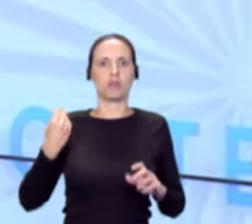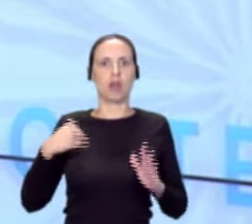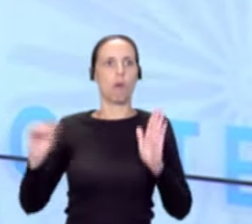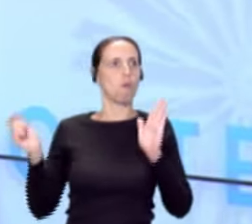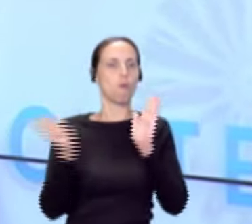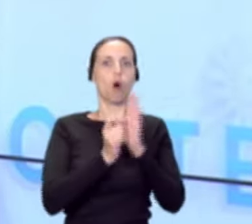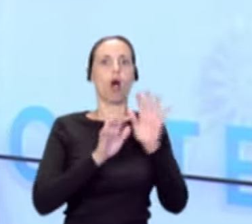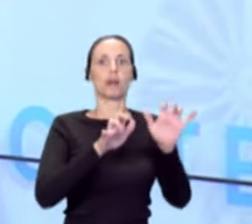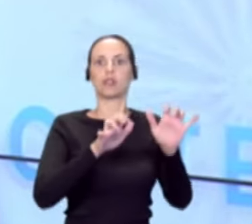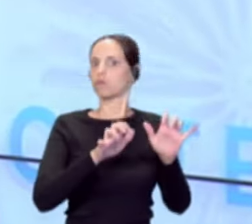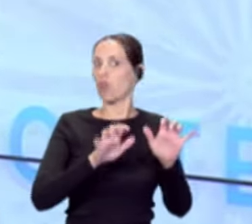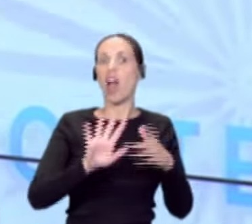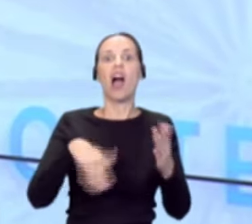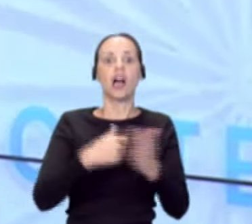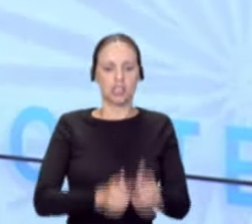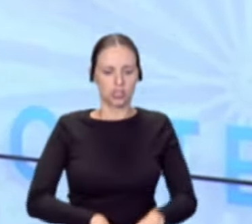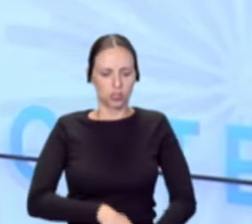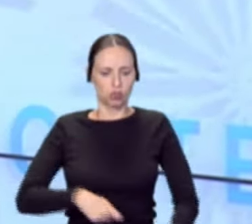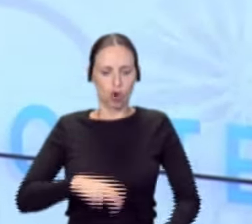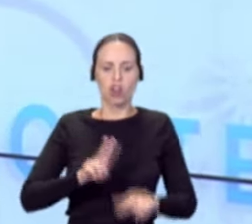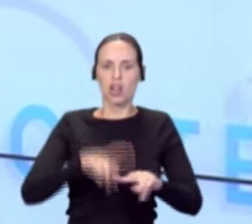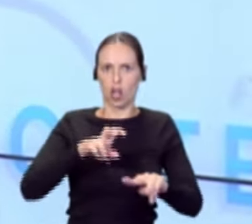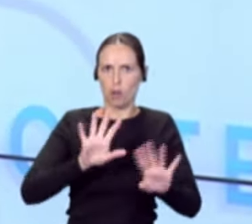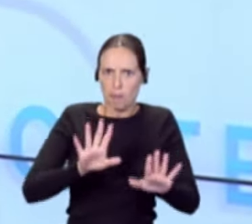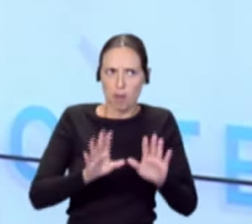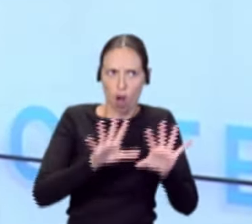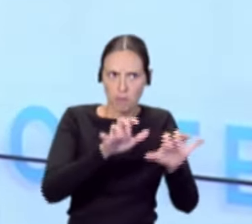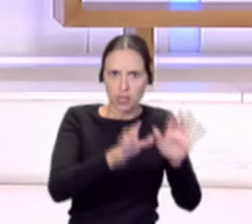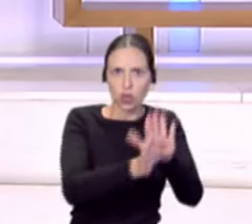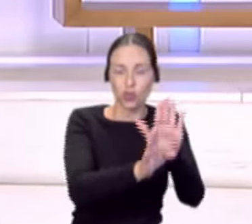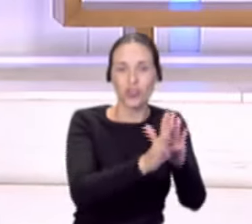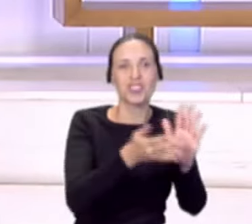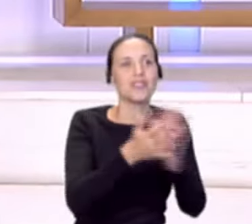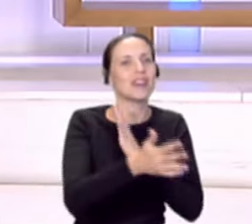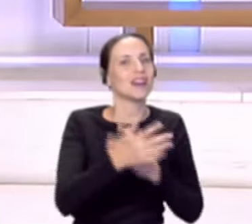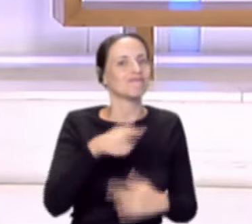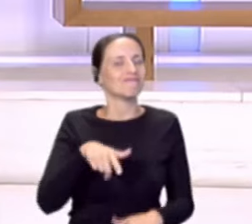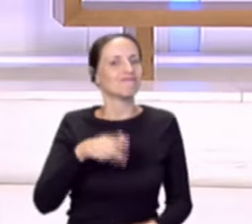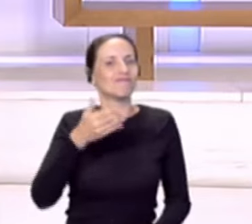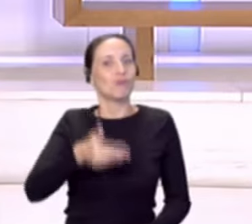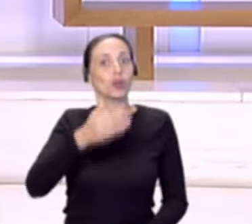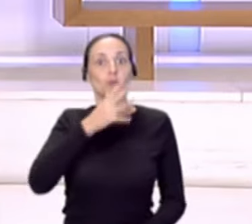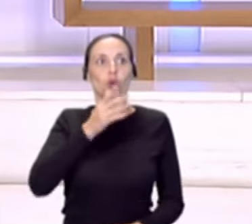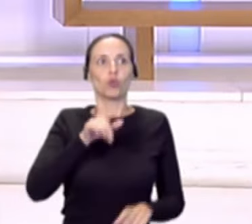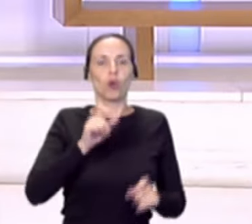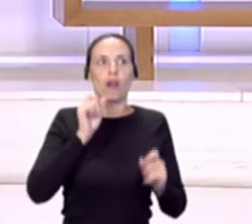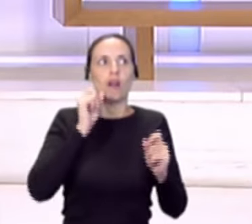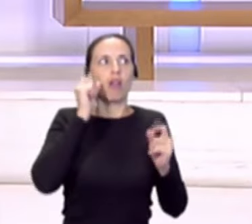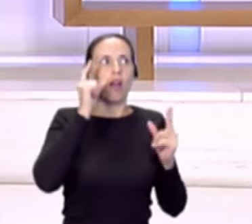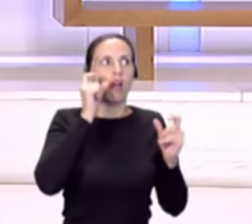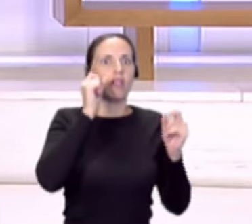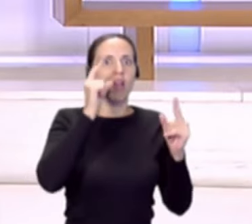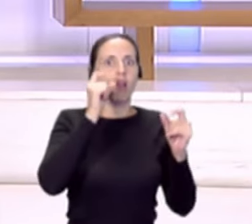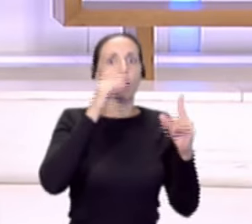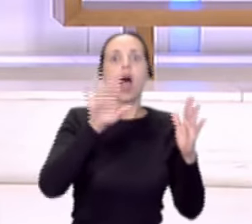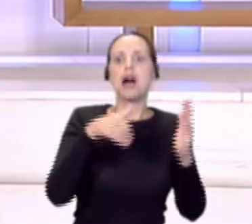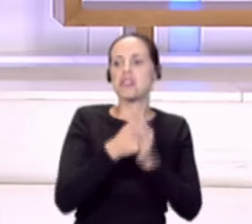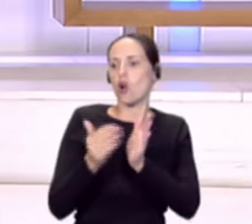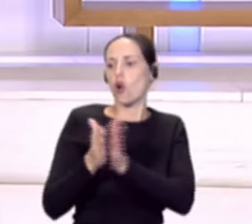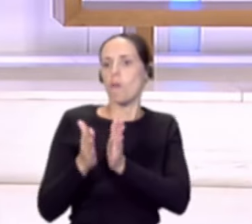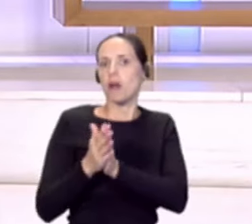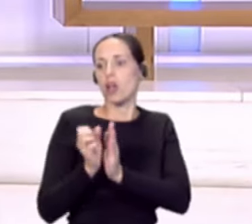sigues creciendo en el karate. Entonces eso es lo importante de este arte, ¿no? Que tú vas cada vez descubriendo, incluso acompañado de compañeros que a lo mejor